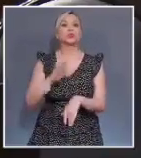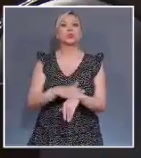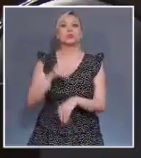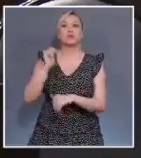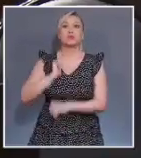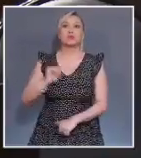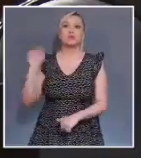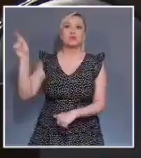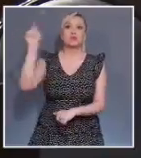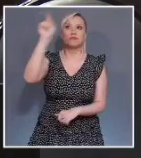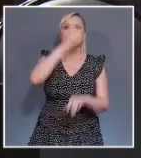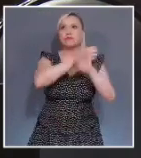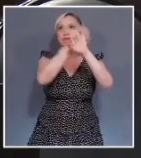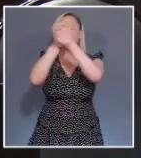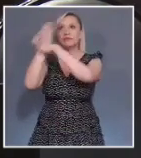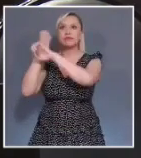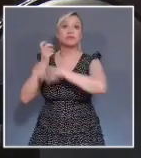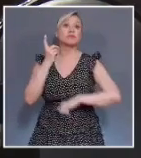aquí tenemos un problema,